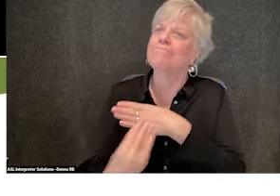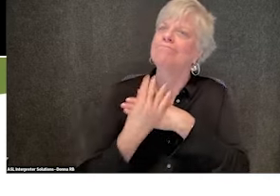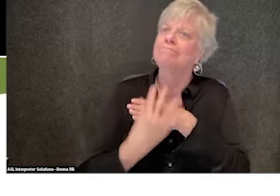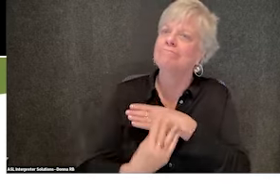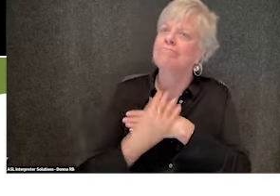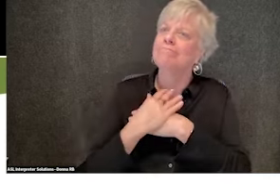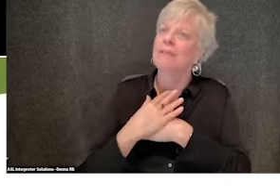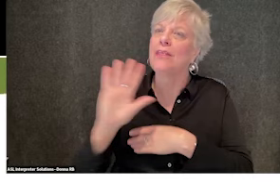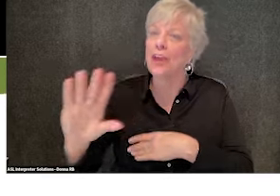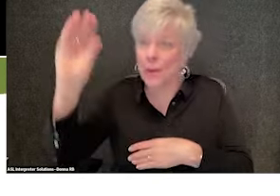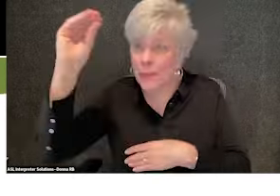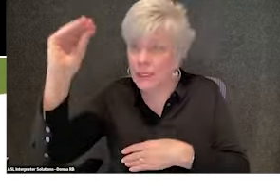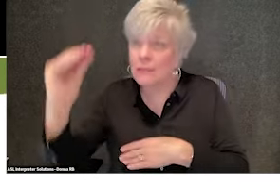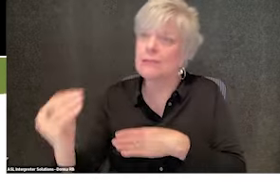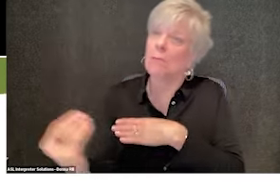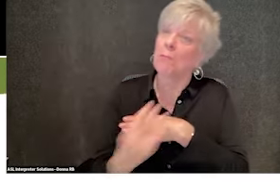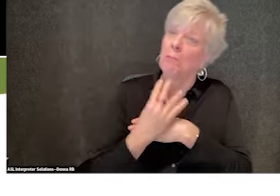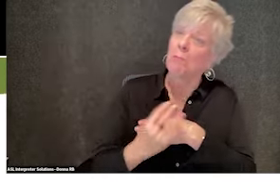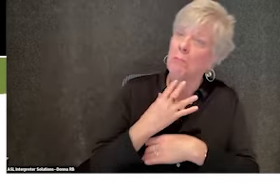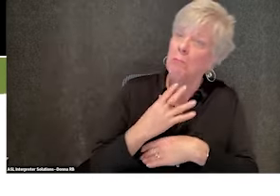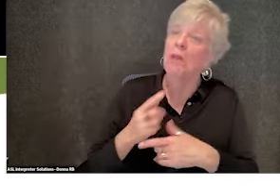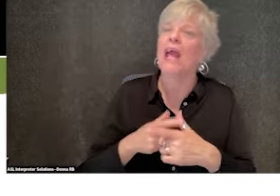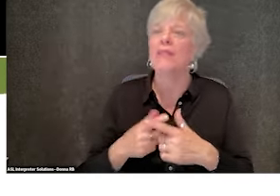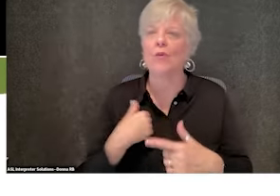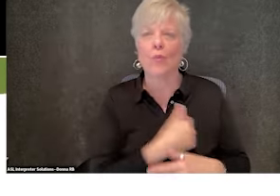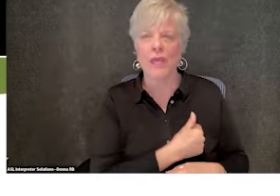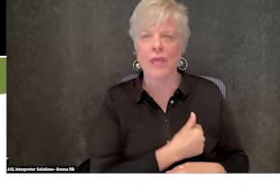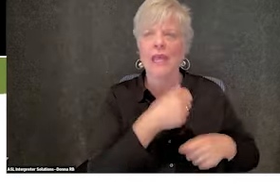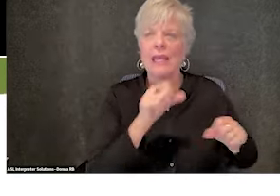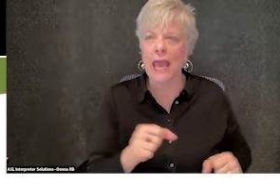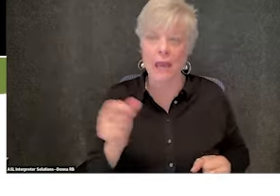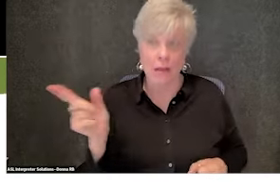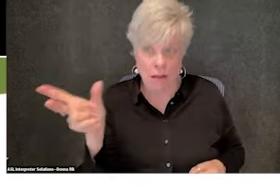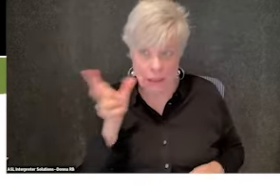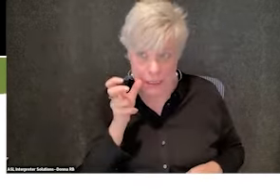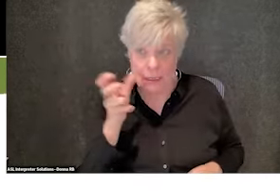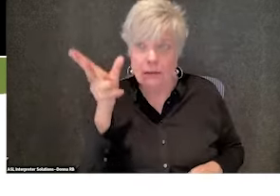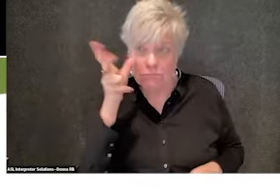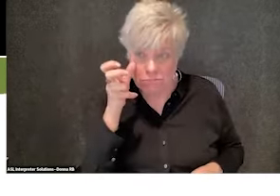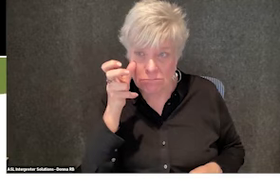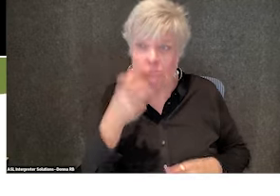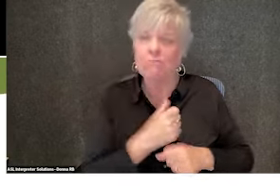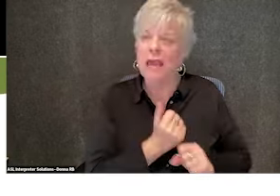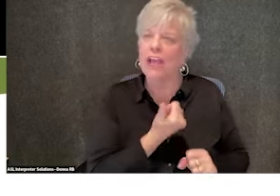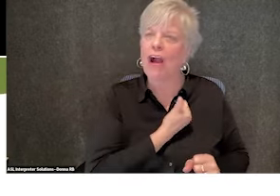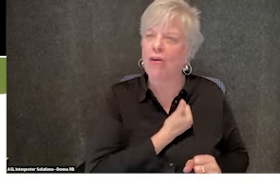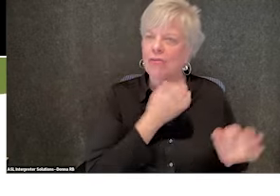Ashley diría que lo que le mantiene a ella segura es que hay familias